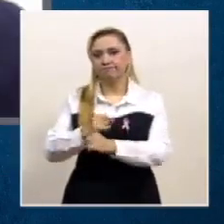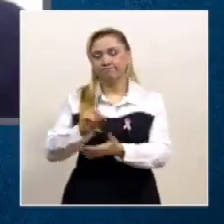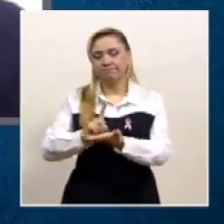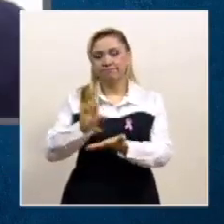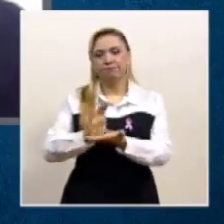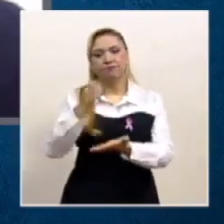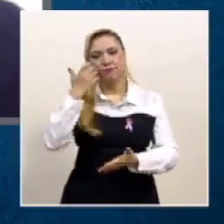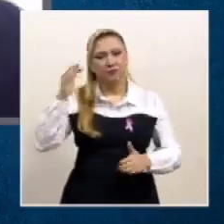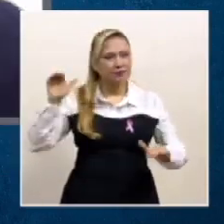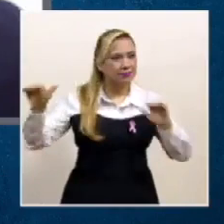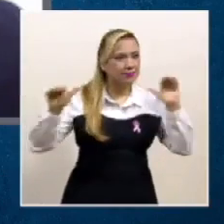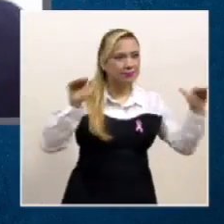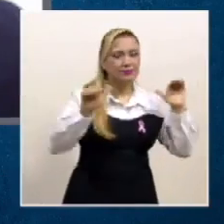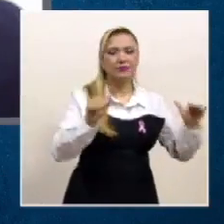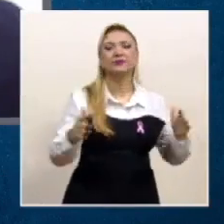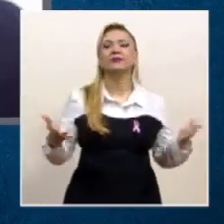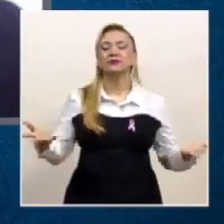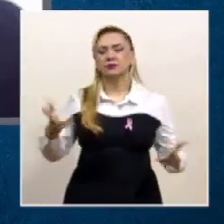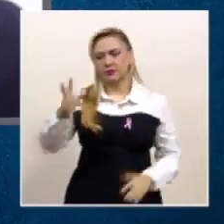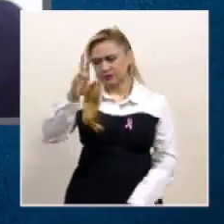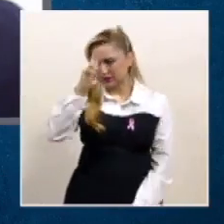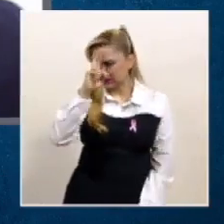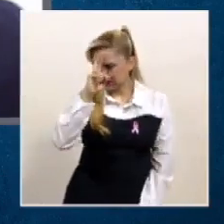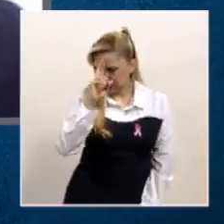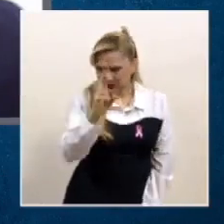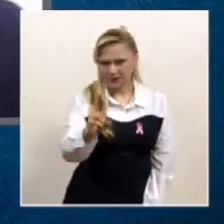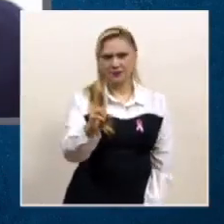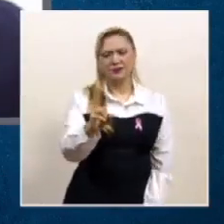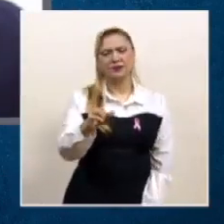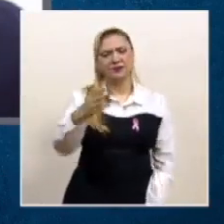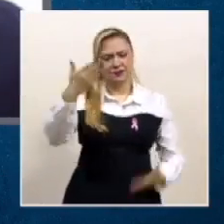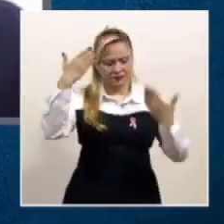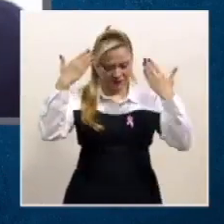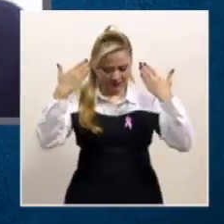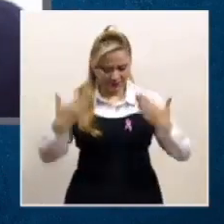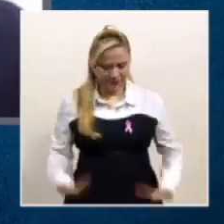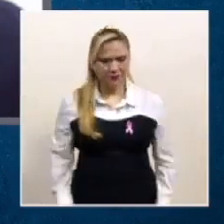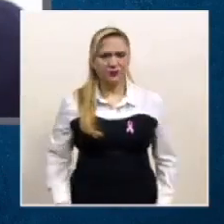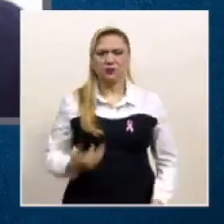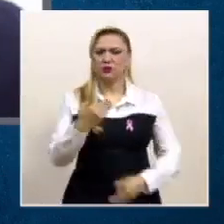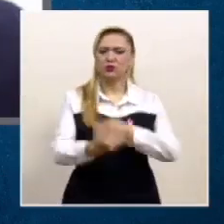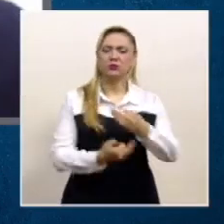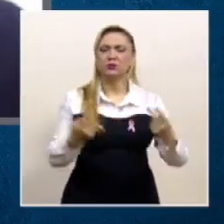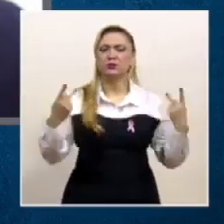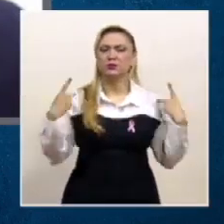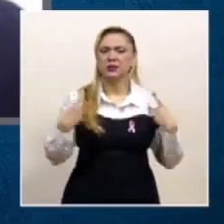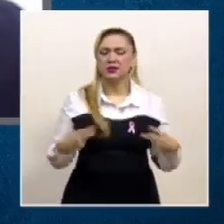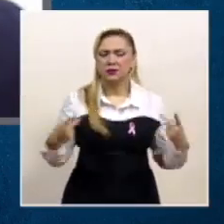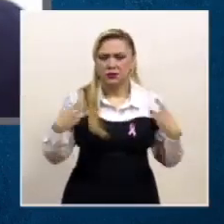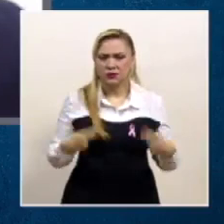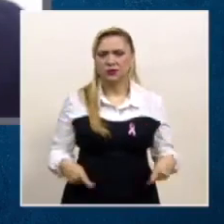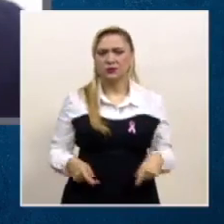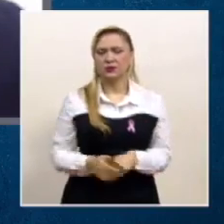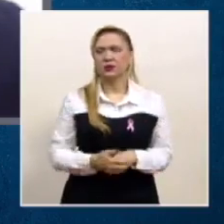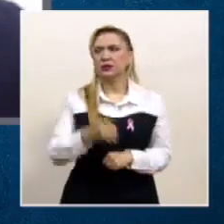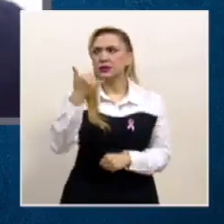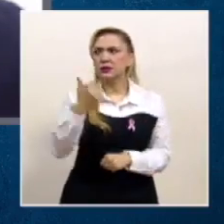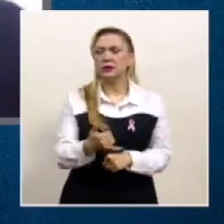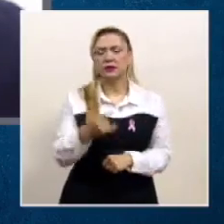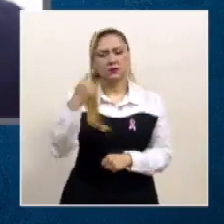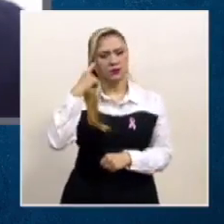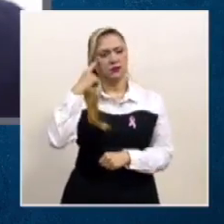un llamado a respetar la dignidad inherente que tenemos todas las personas, pero sobre todo a que